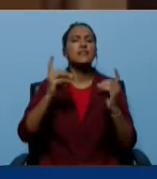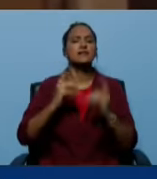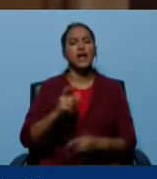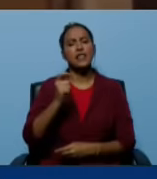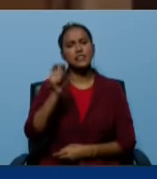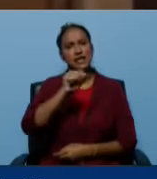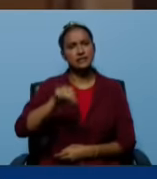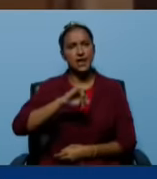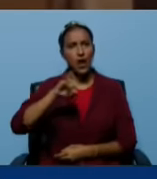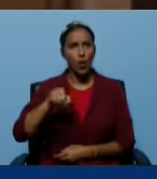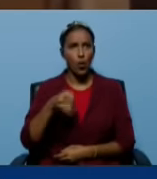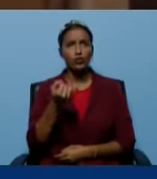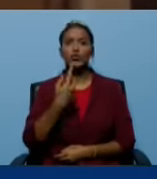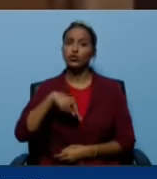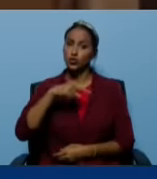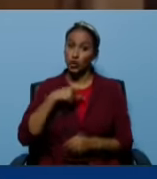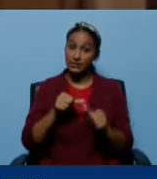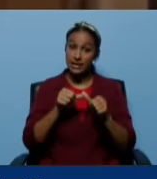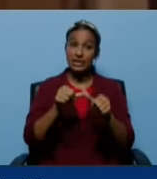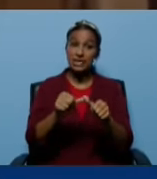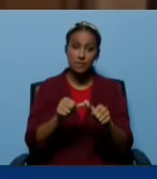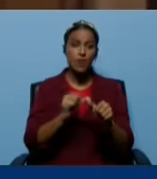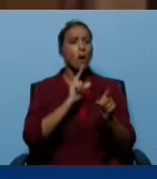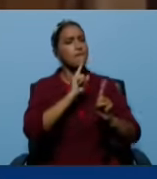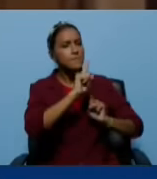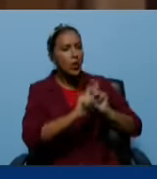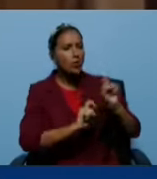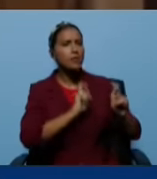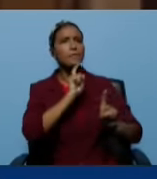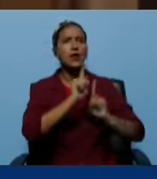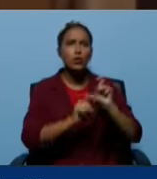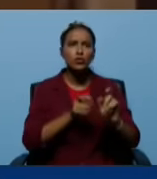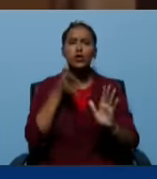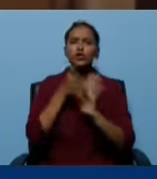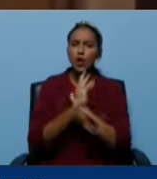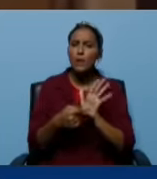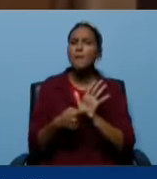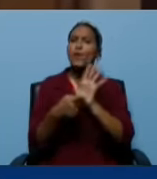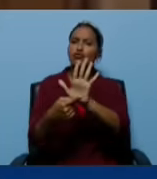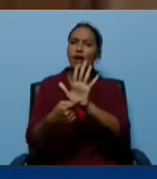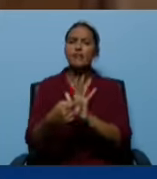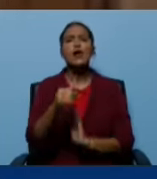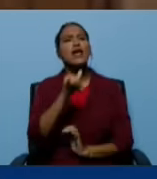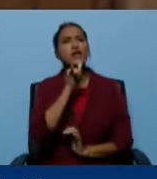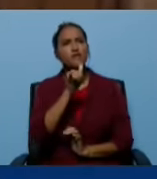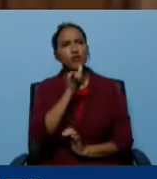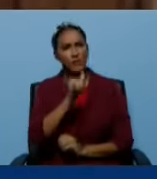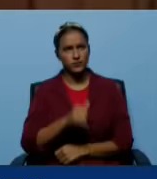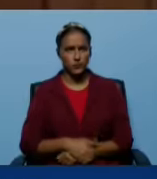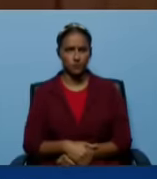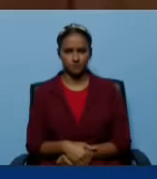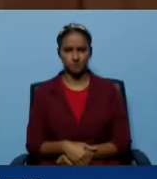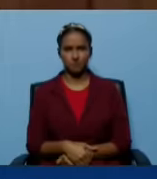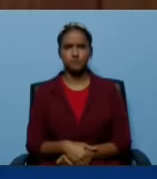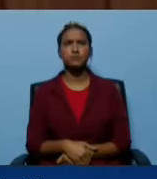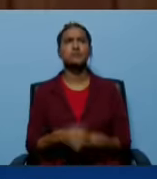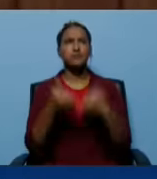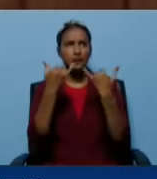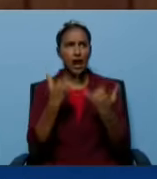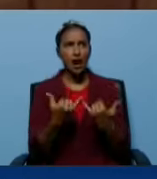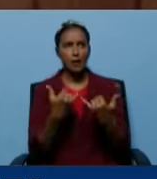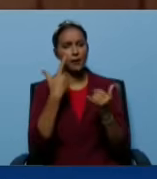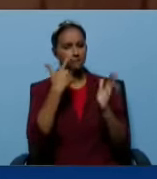Como bien les decía, seguimos conversando y recogiendo y compartiendo para ustedes esas primeras impresiones de lo que ha sido esta